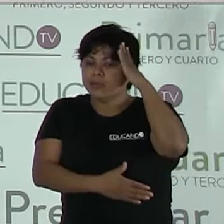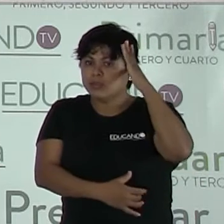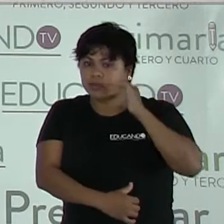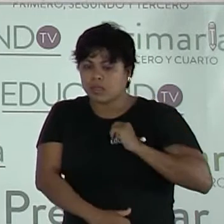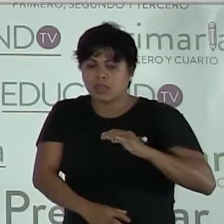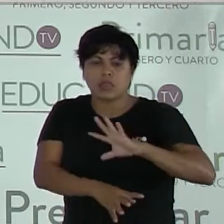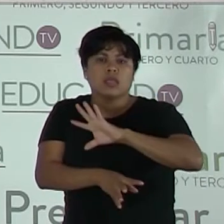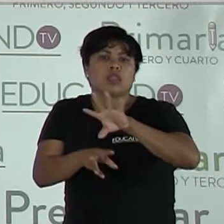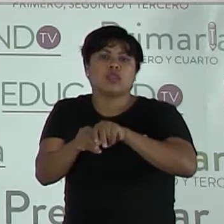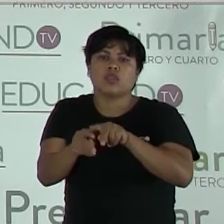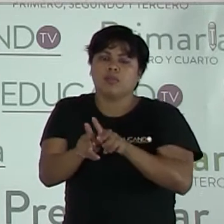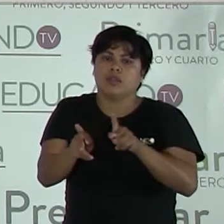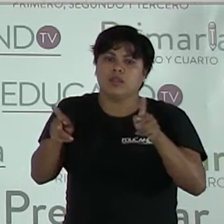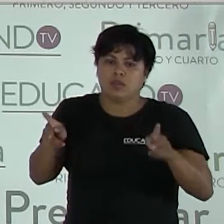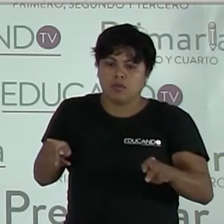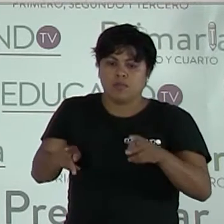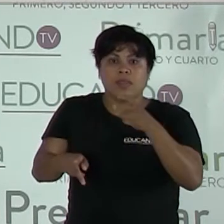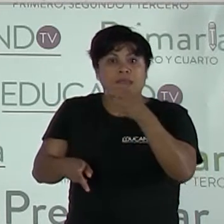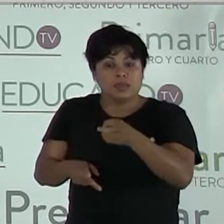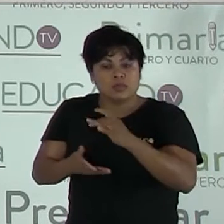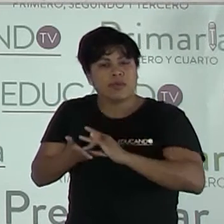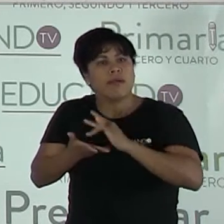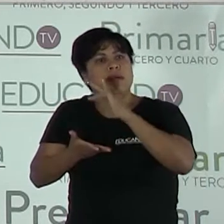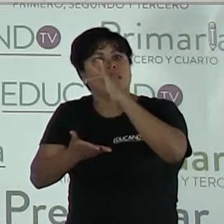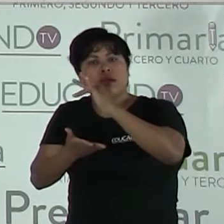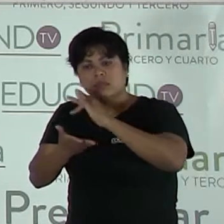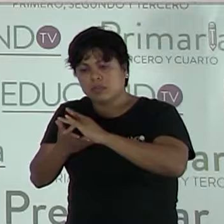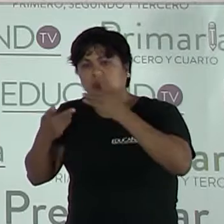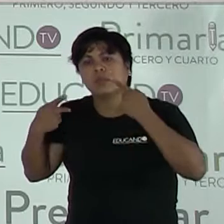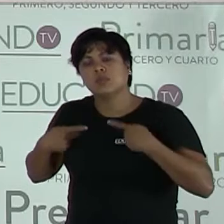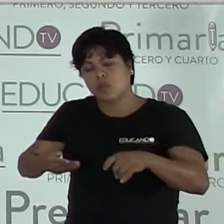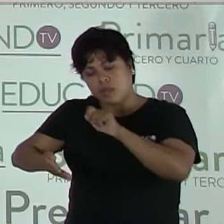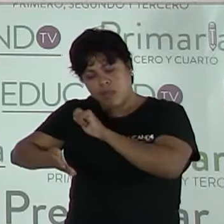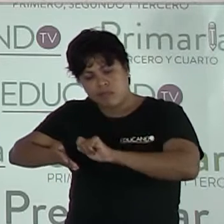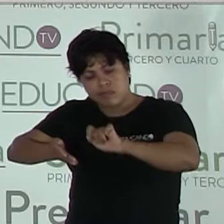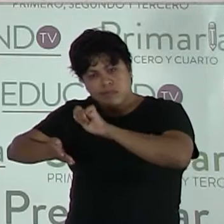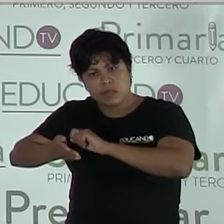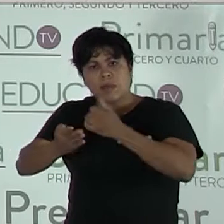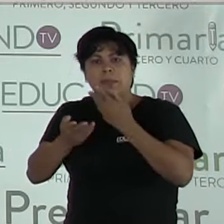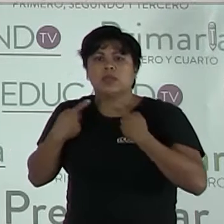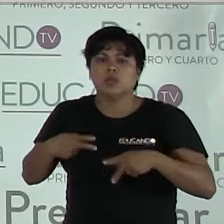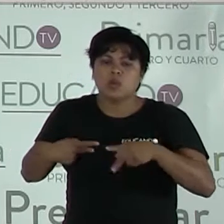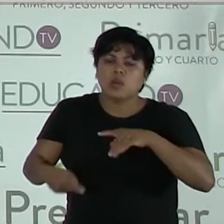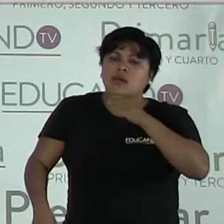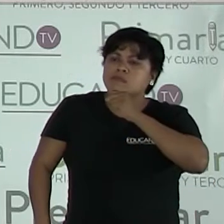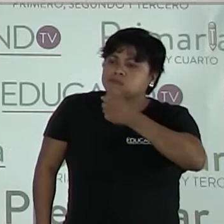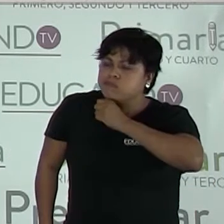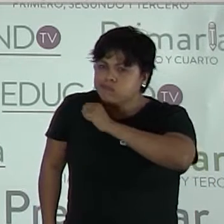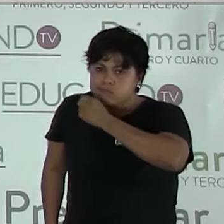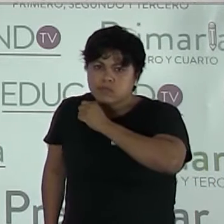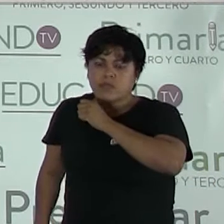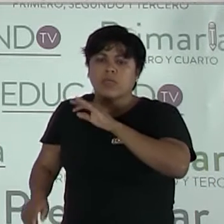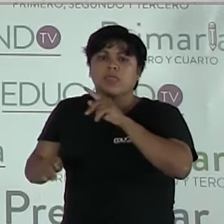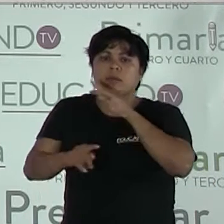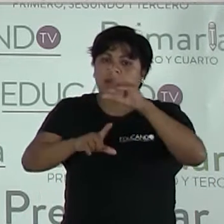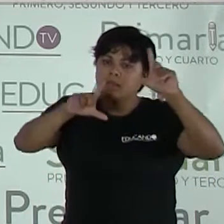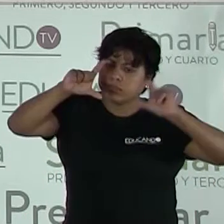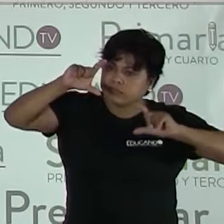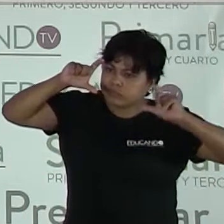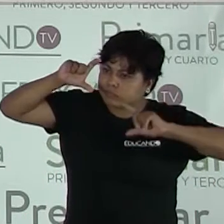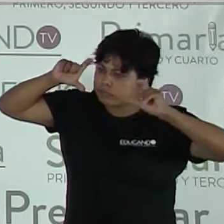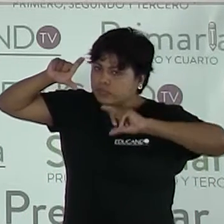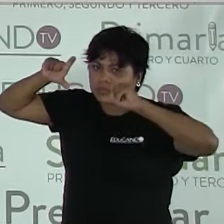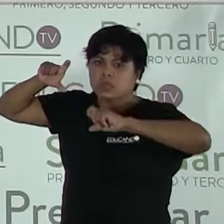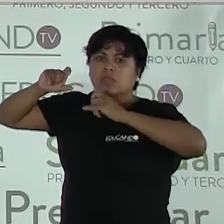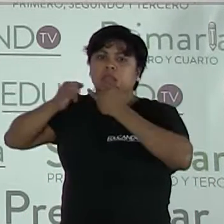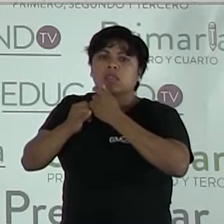de todo periódico y es gracias a los editores y a los reporteros, tanto los que toman